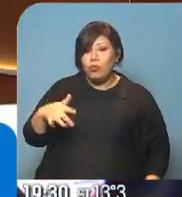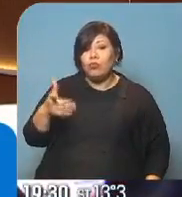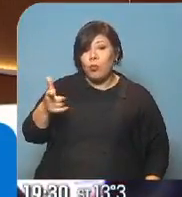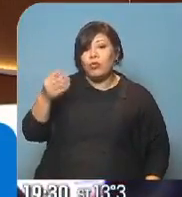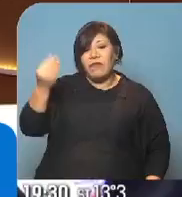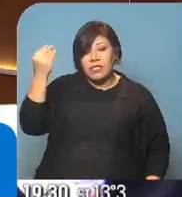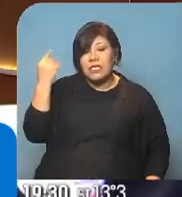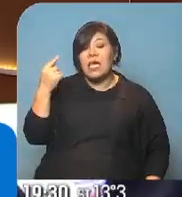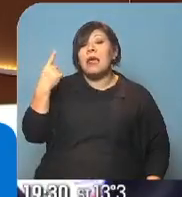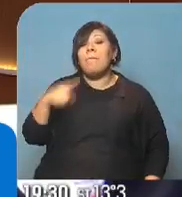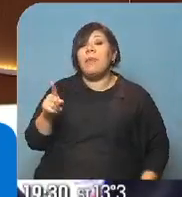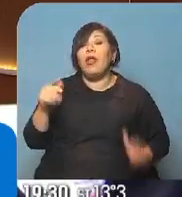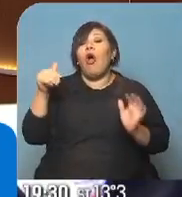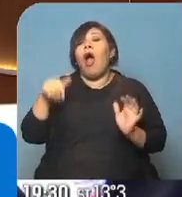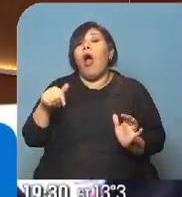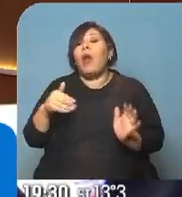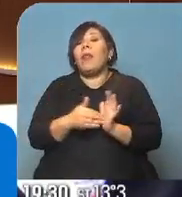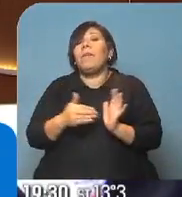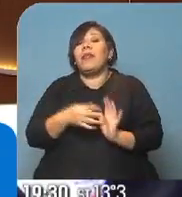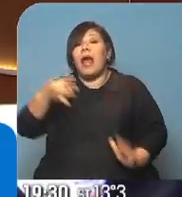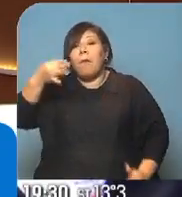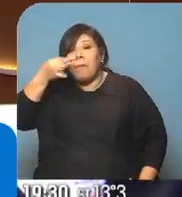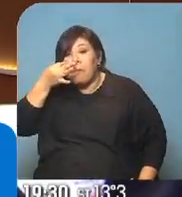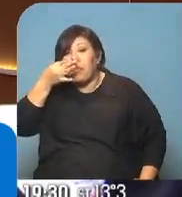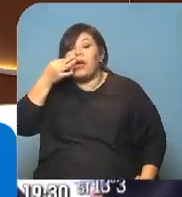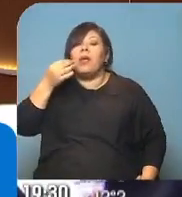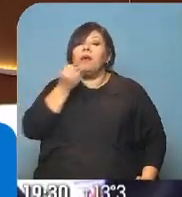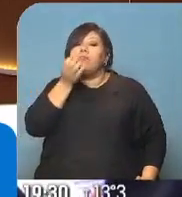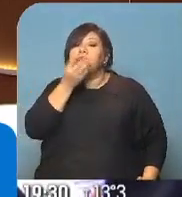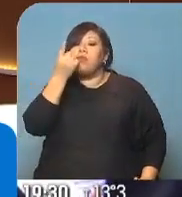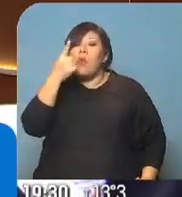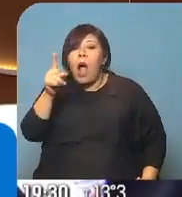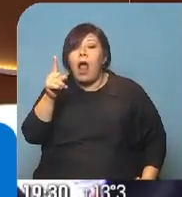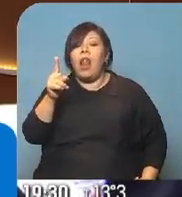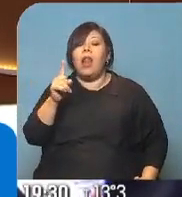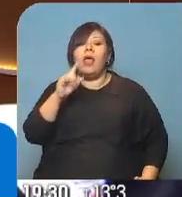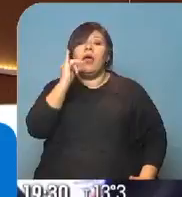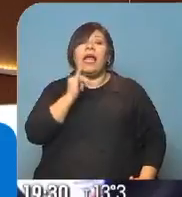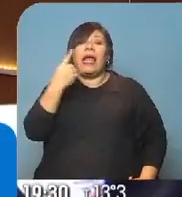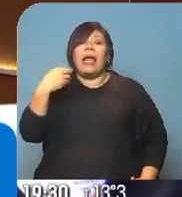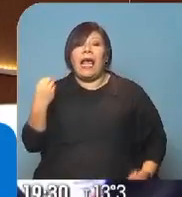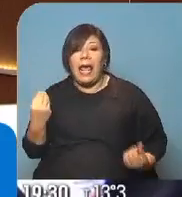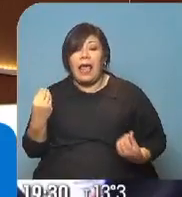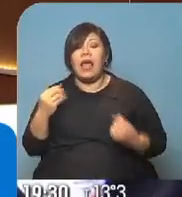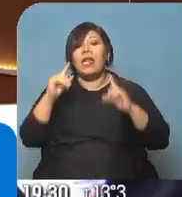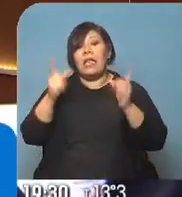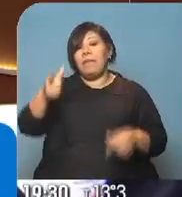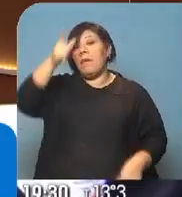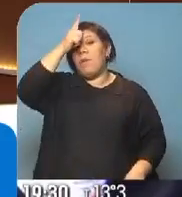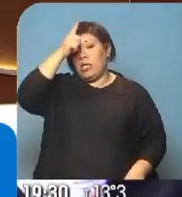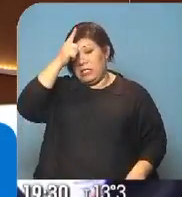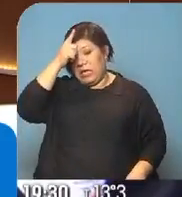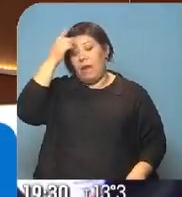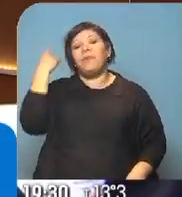vía testigos, vía la actividad policial, vía la instrucción de la causa, que es la que va aportando datos. Por eso, una parte es la